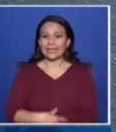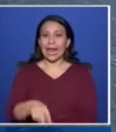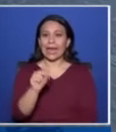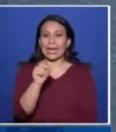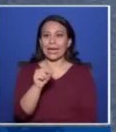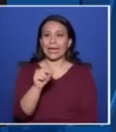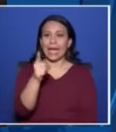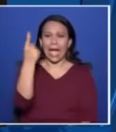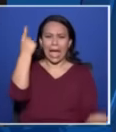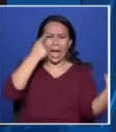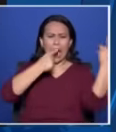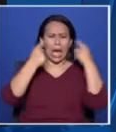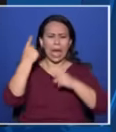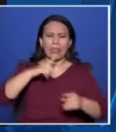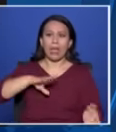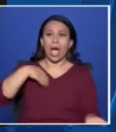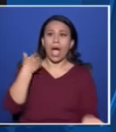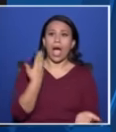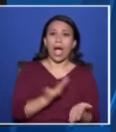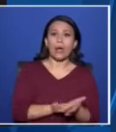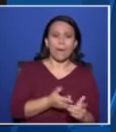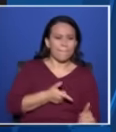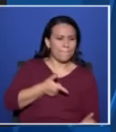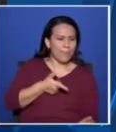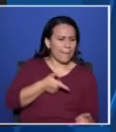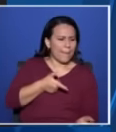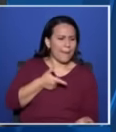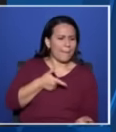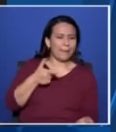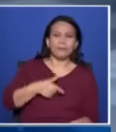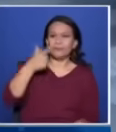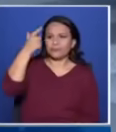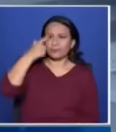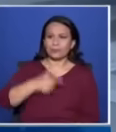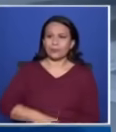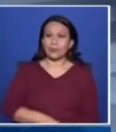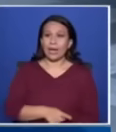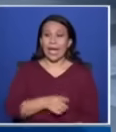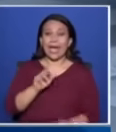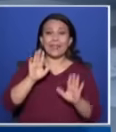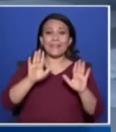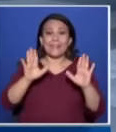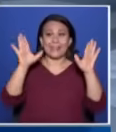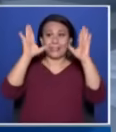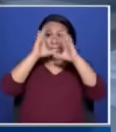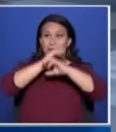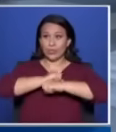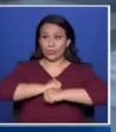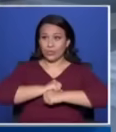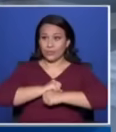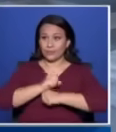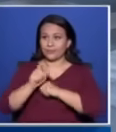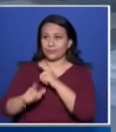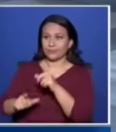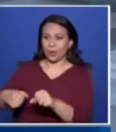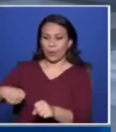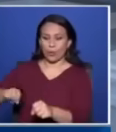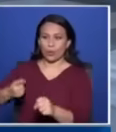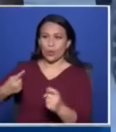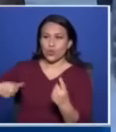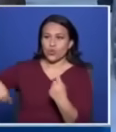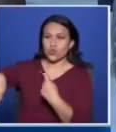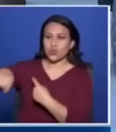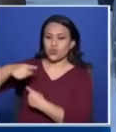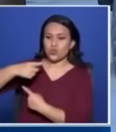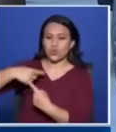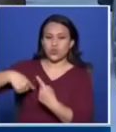persona herida de bala tendida sobre la calzada. Según información preliminar, a las 10 de la noche, sicarios en moto interceptaron al hombre